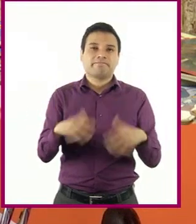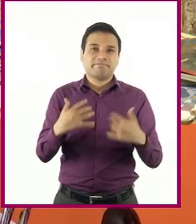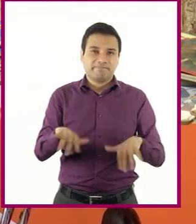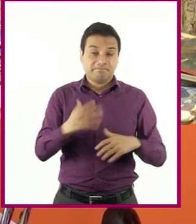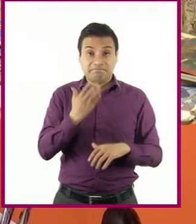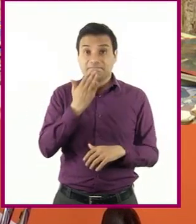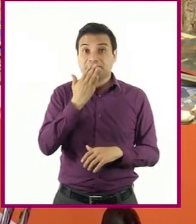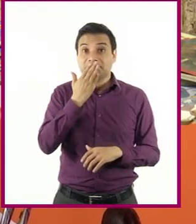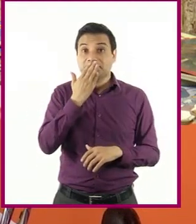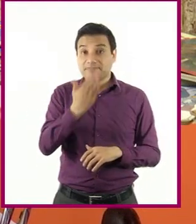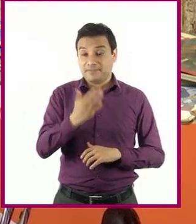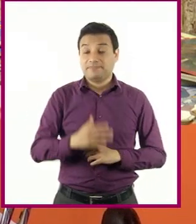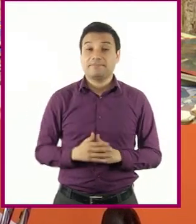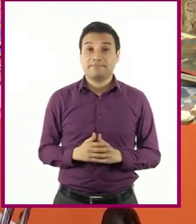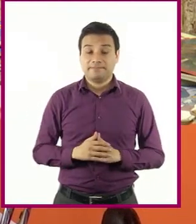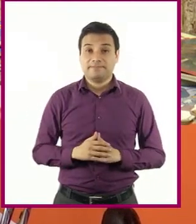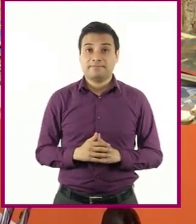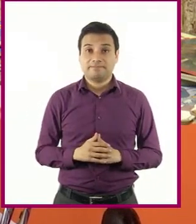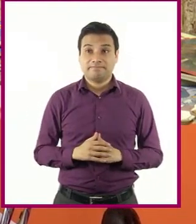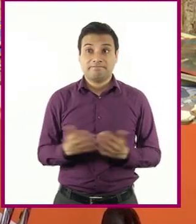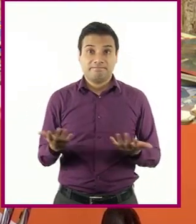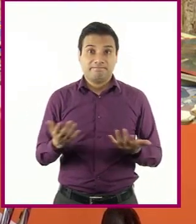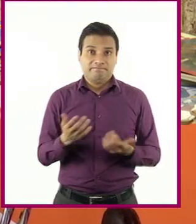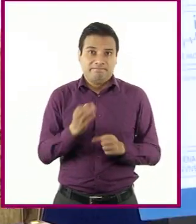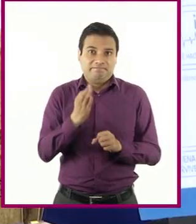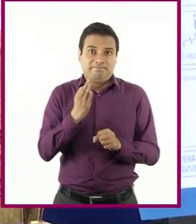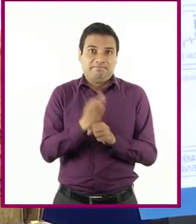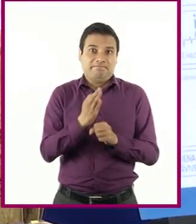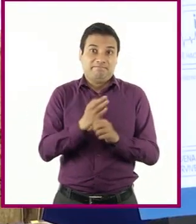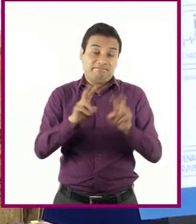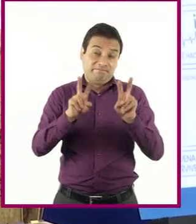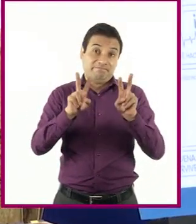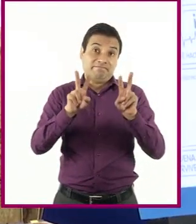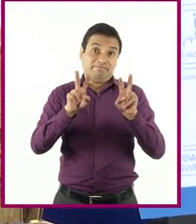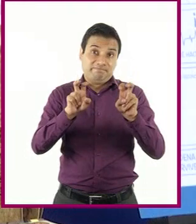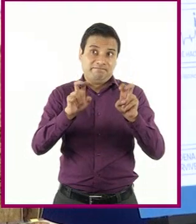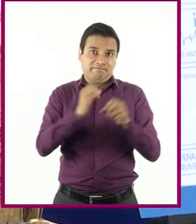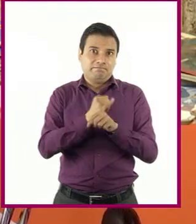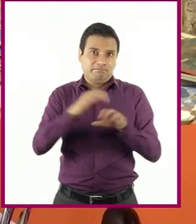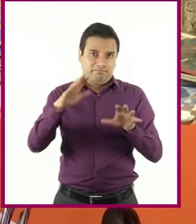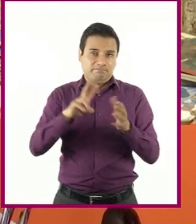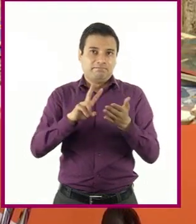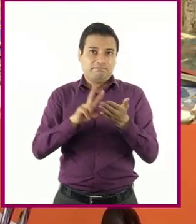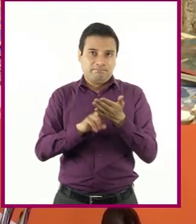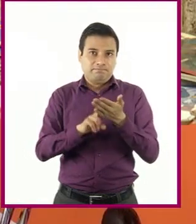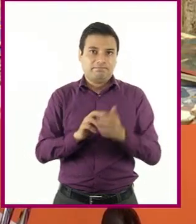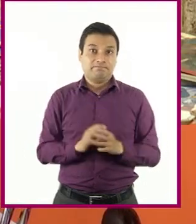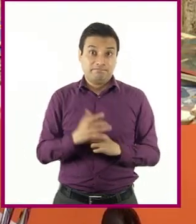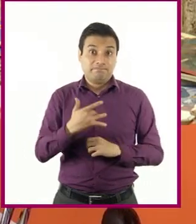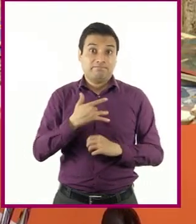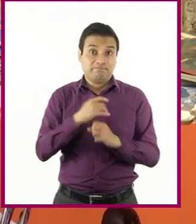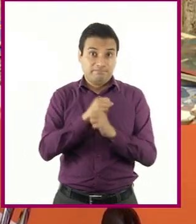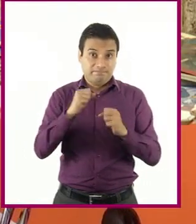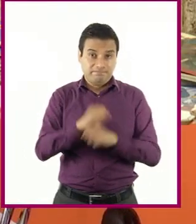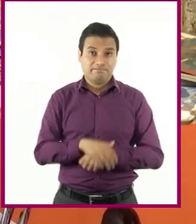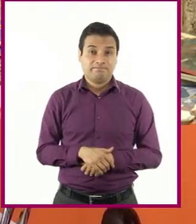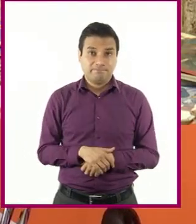difundir información valiosa, como la del tema que abordamos en nuestra historieta Cadena de Supervivencia,